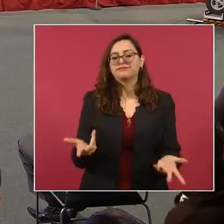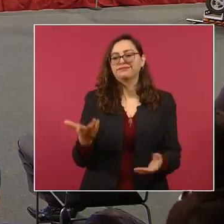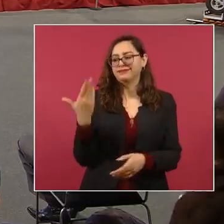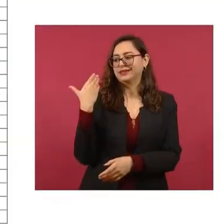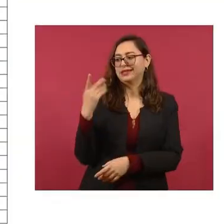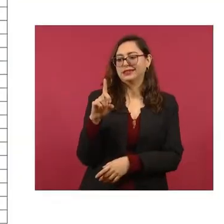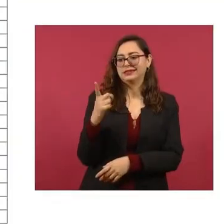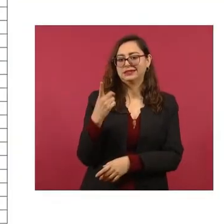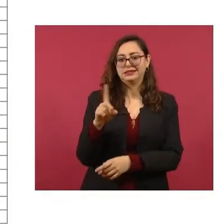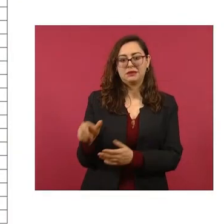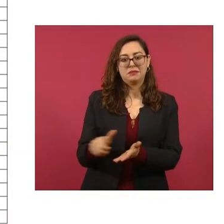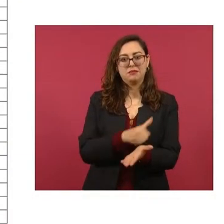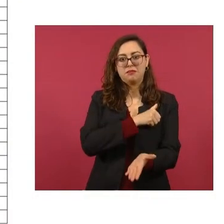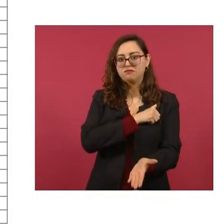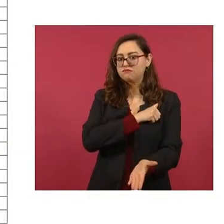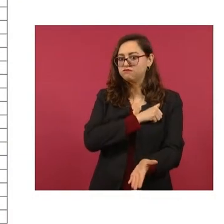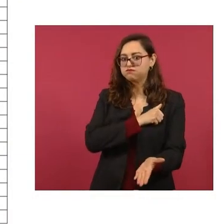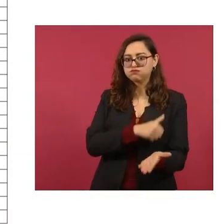con